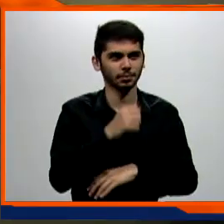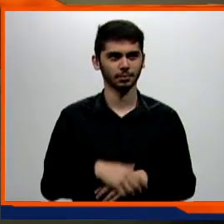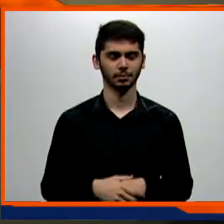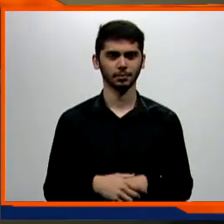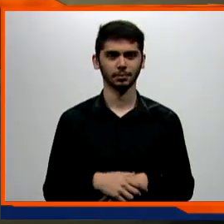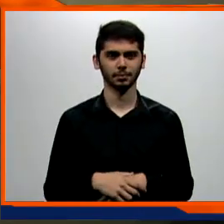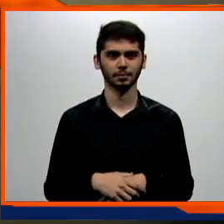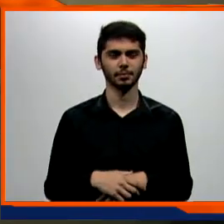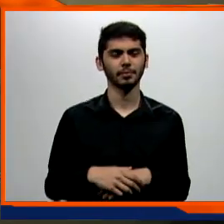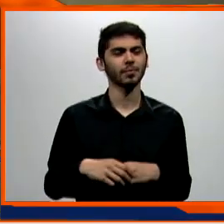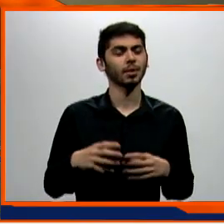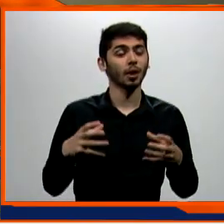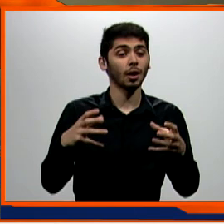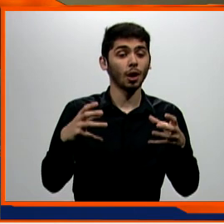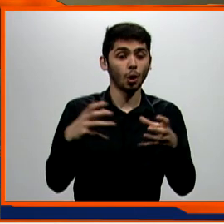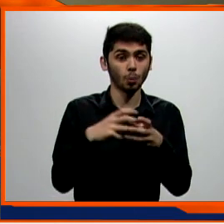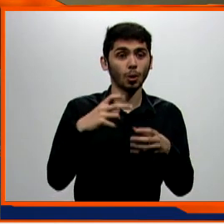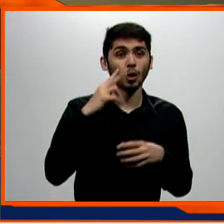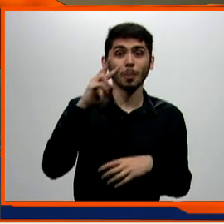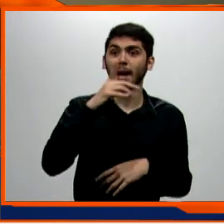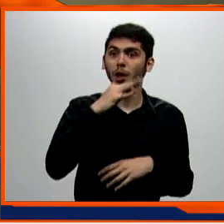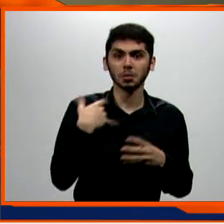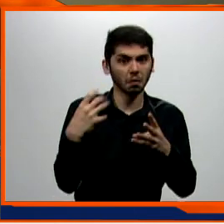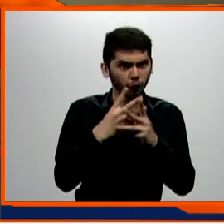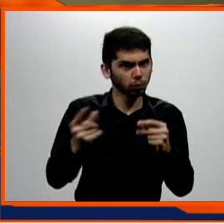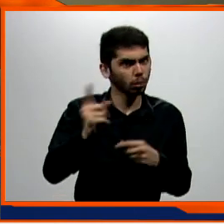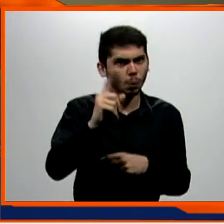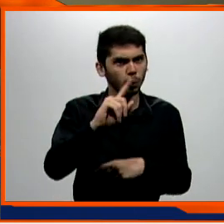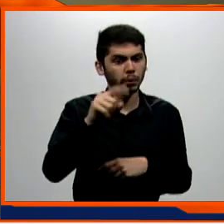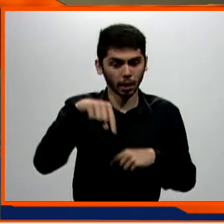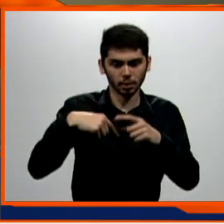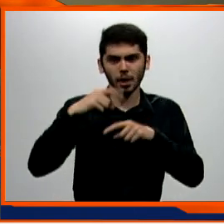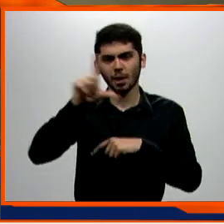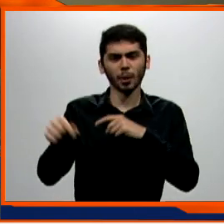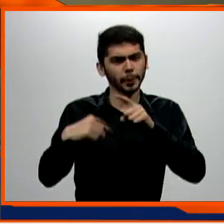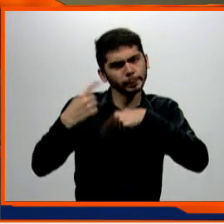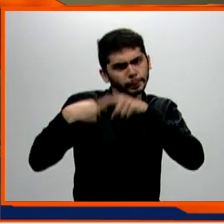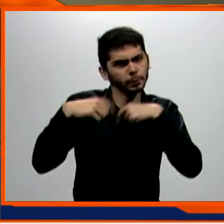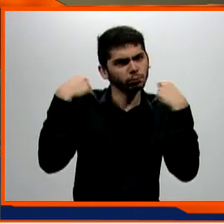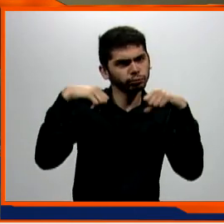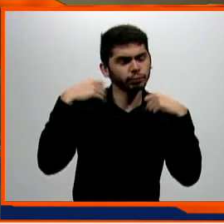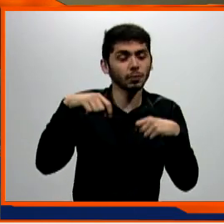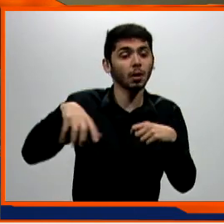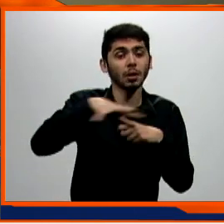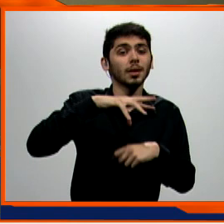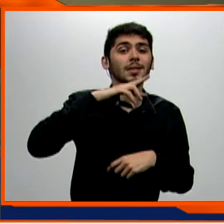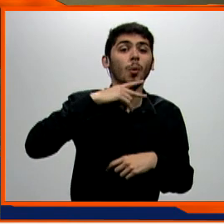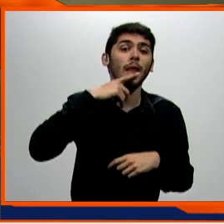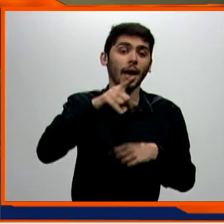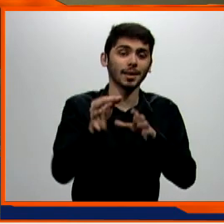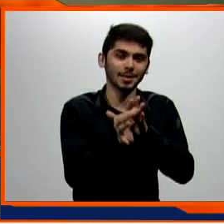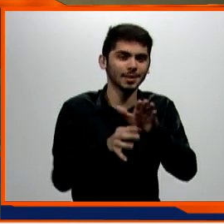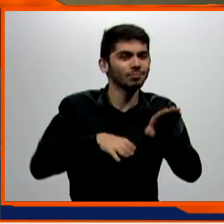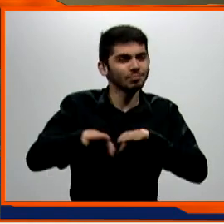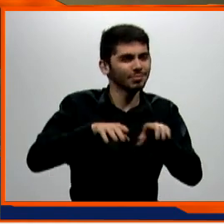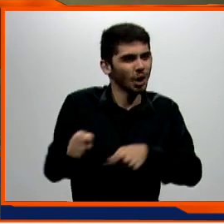La actividad mundialista no terminó en este año 2014 y con Deporte B Noticias viajamos hacia San Juan, la capital nacional del hockey sobre